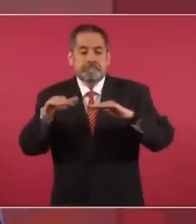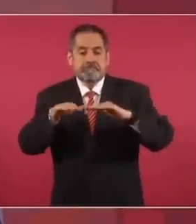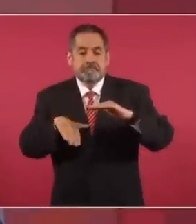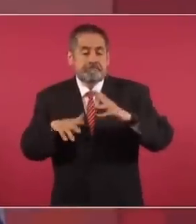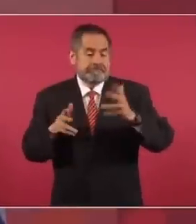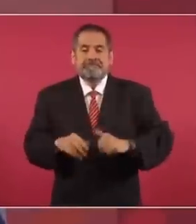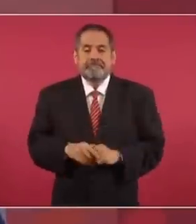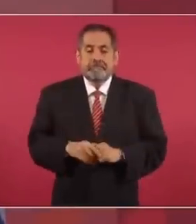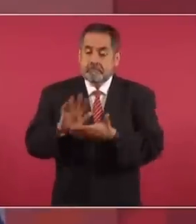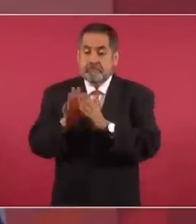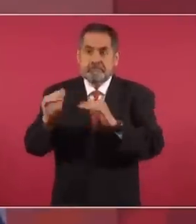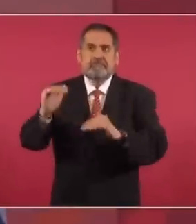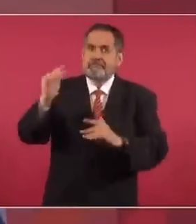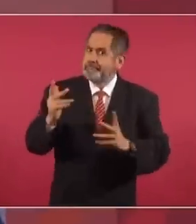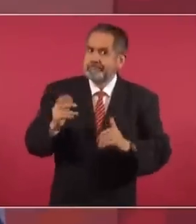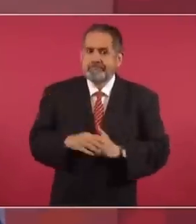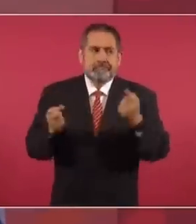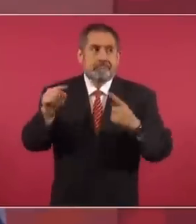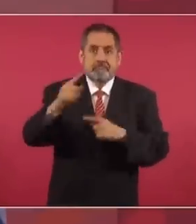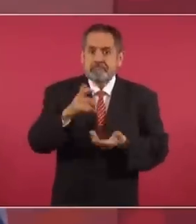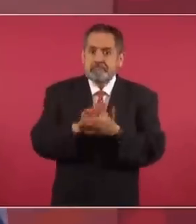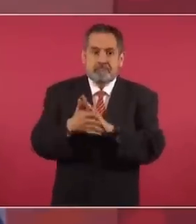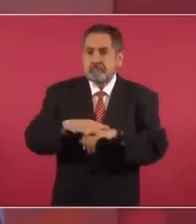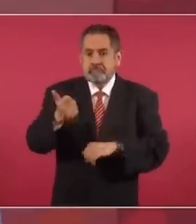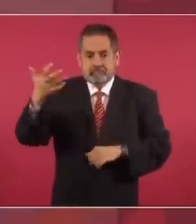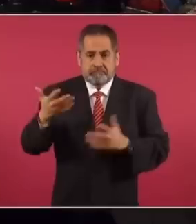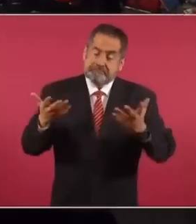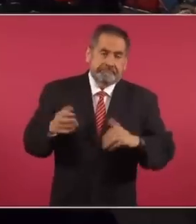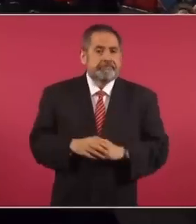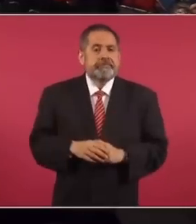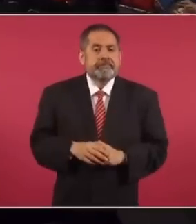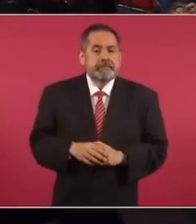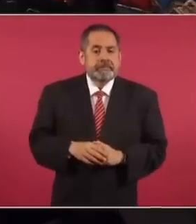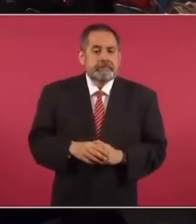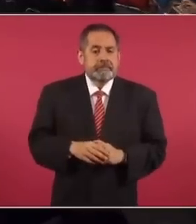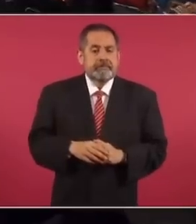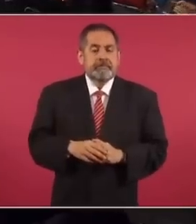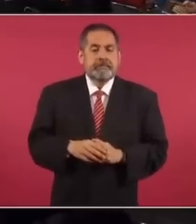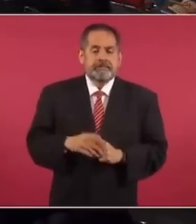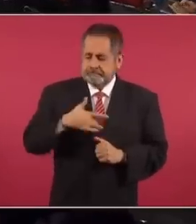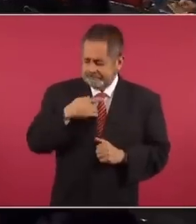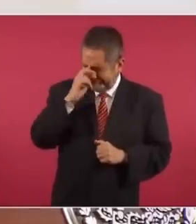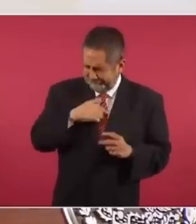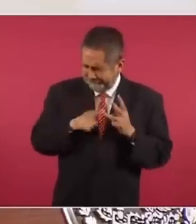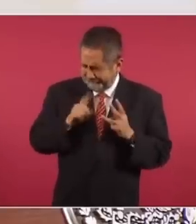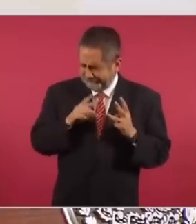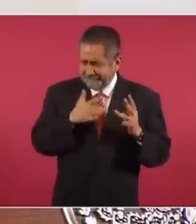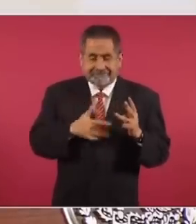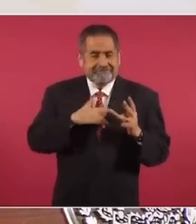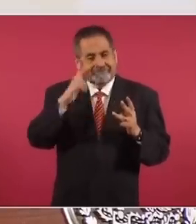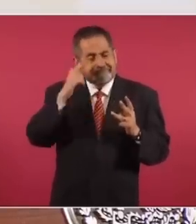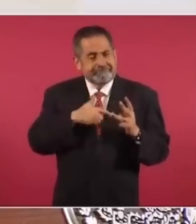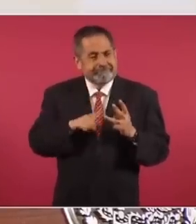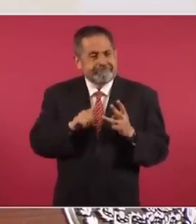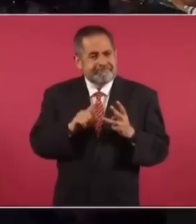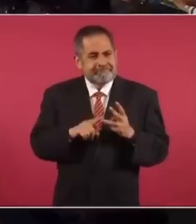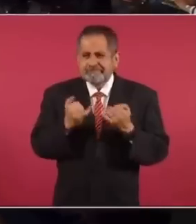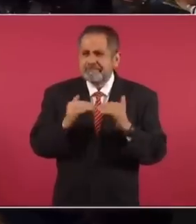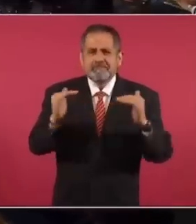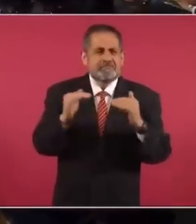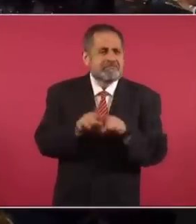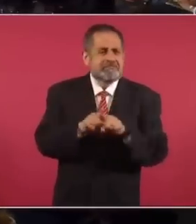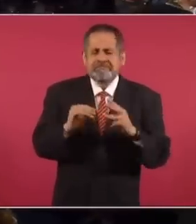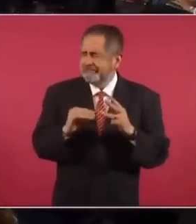pesos. Pesos la tortilla no en algunos lugares entonces este pero estoy tratando de acordarme de lo otro que es el